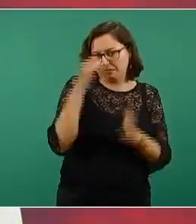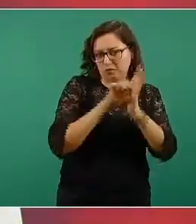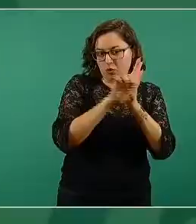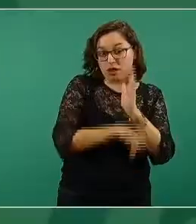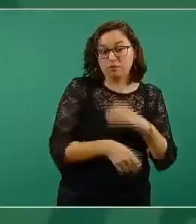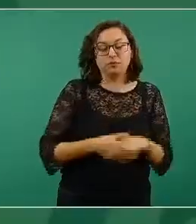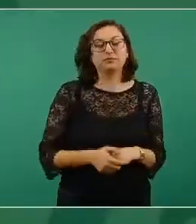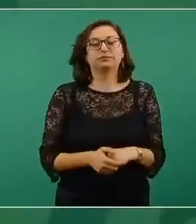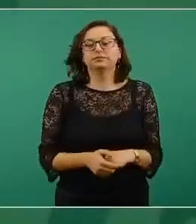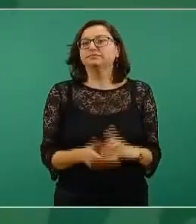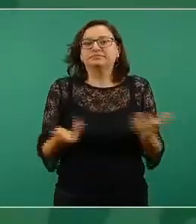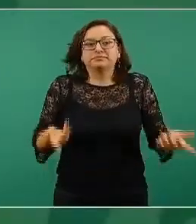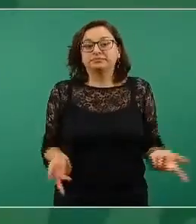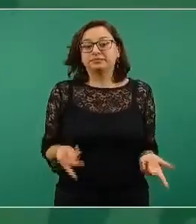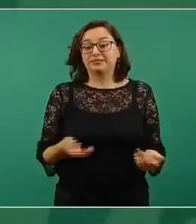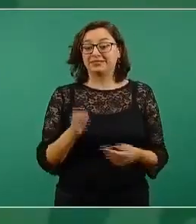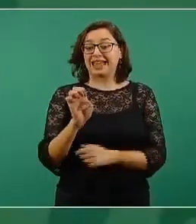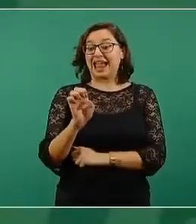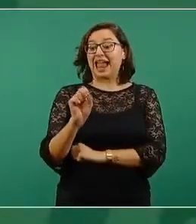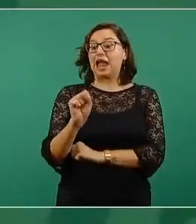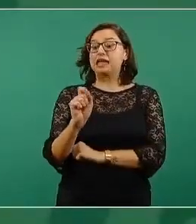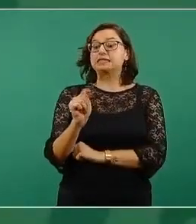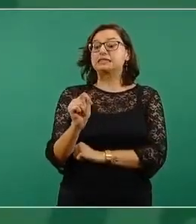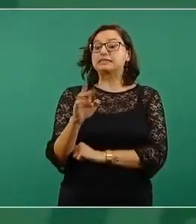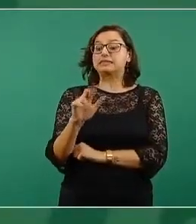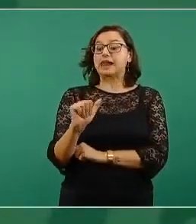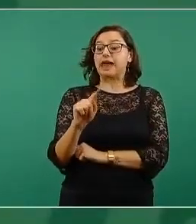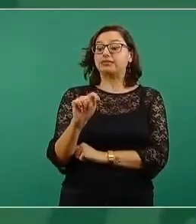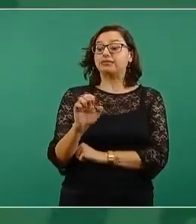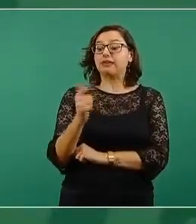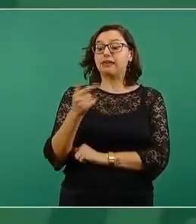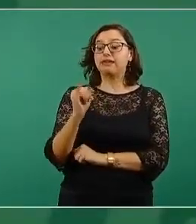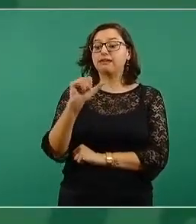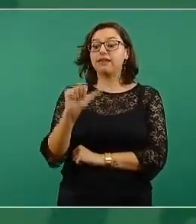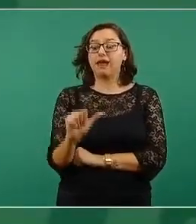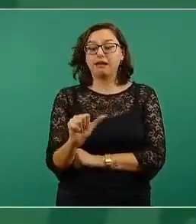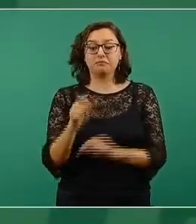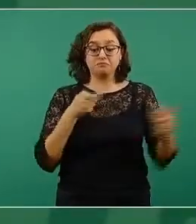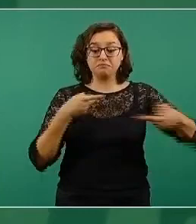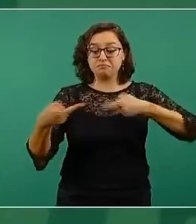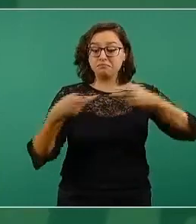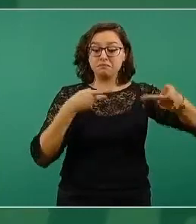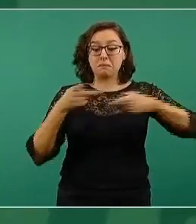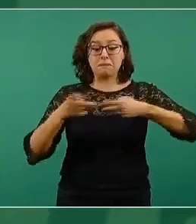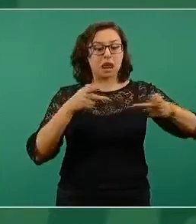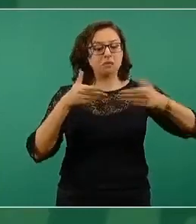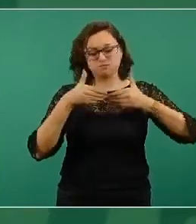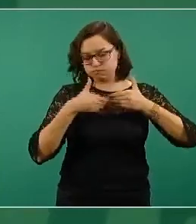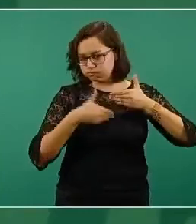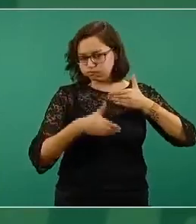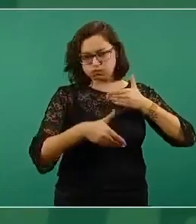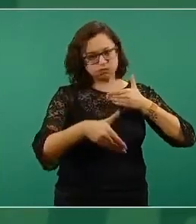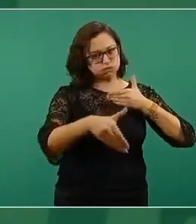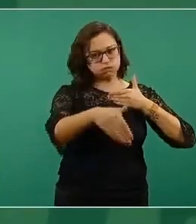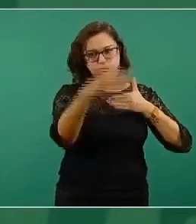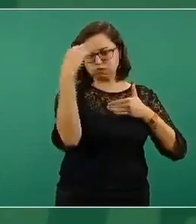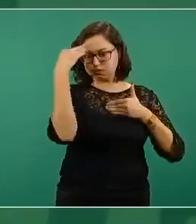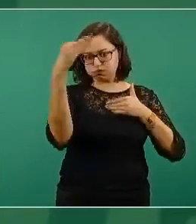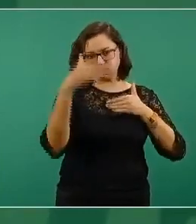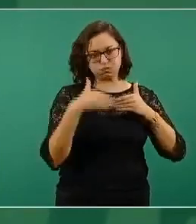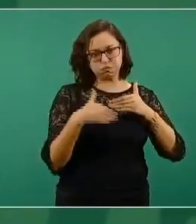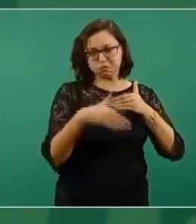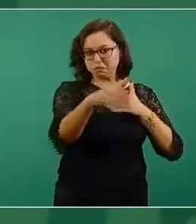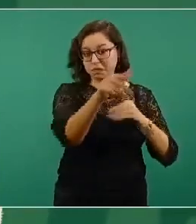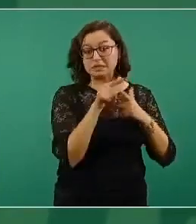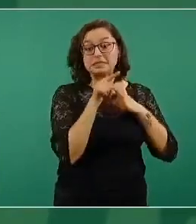permanece, es la publicada el 8 de diciembre. La táctica o las